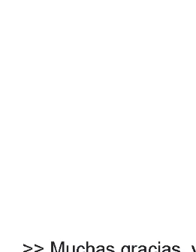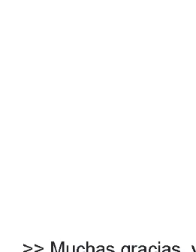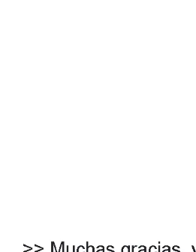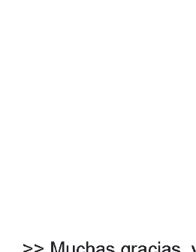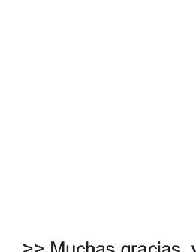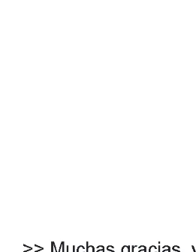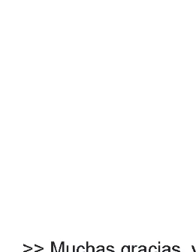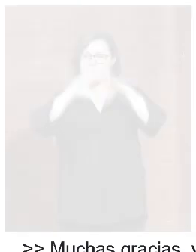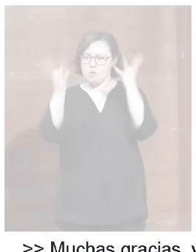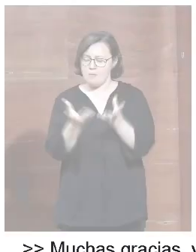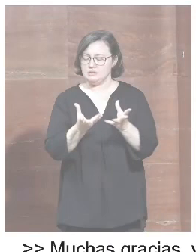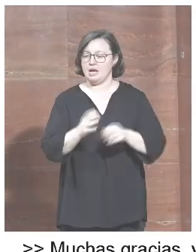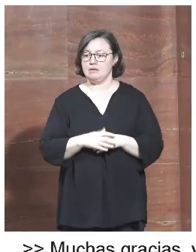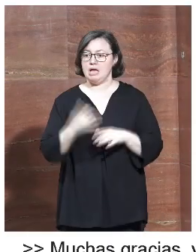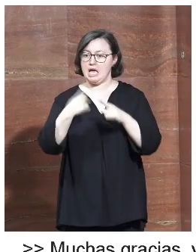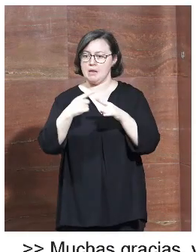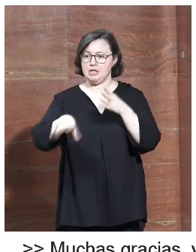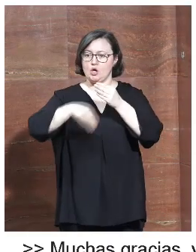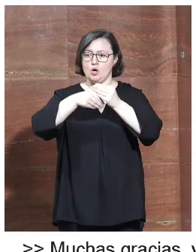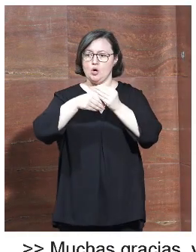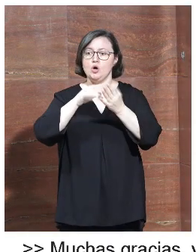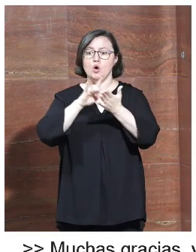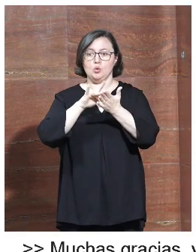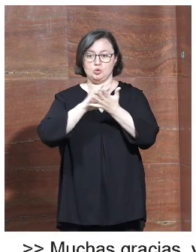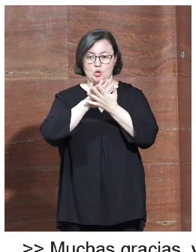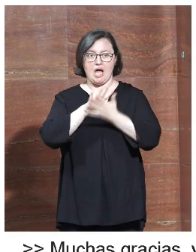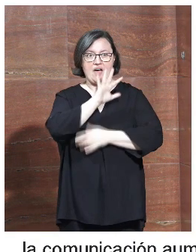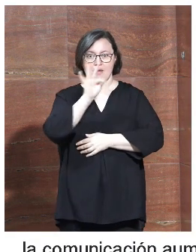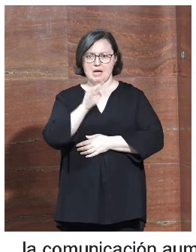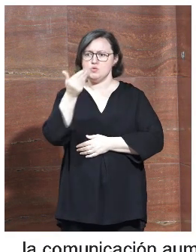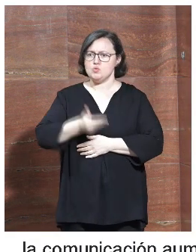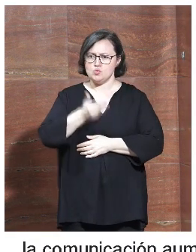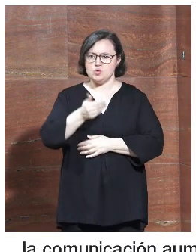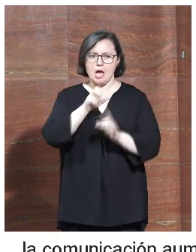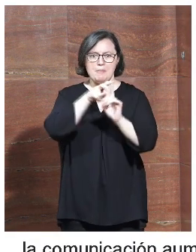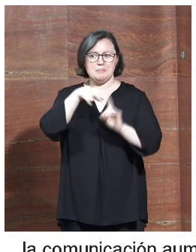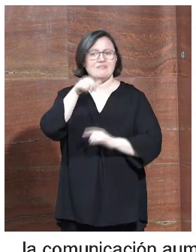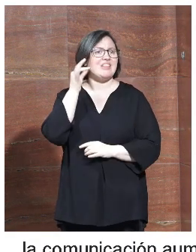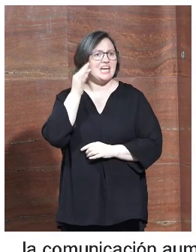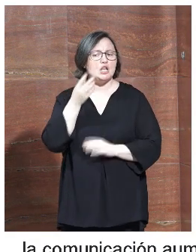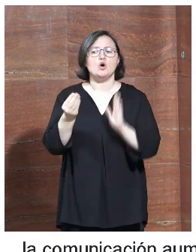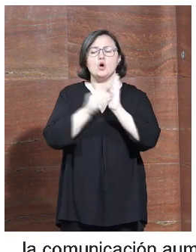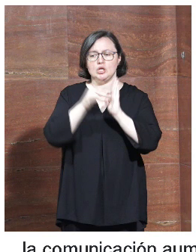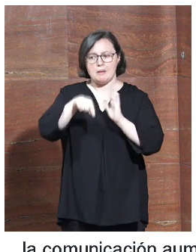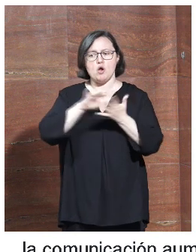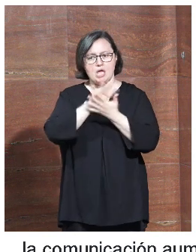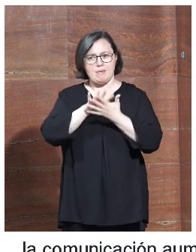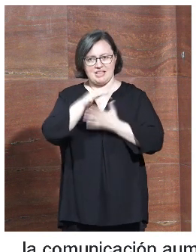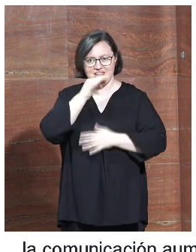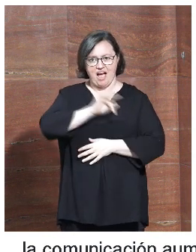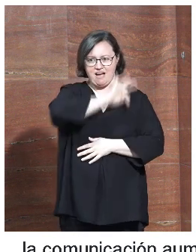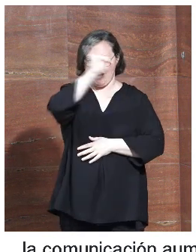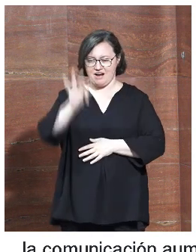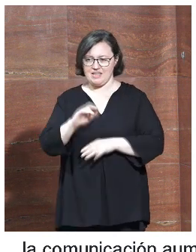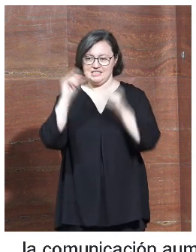accesibilidad universal, un elemento más en el que además es muy importante la perspectiva de género que se está tratando hoy en